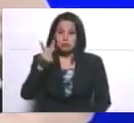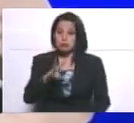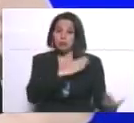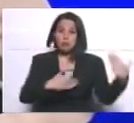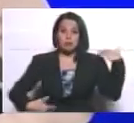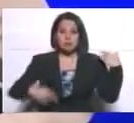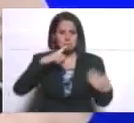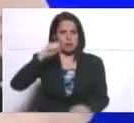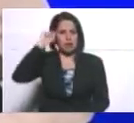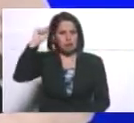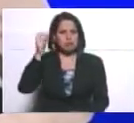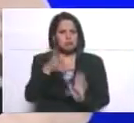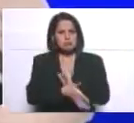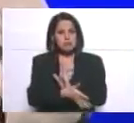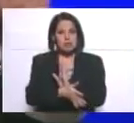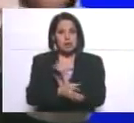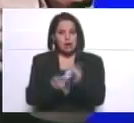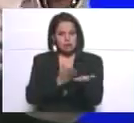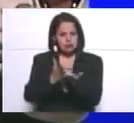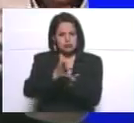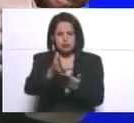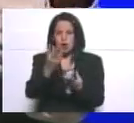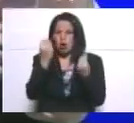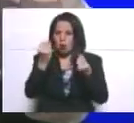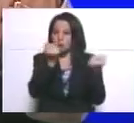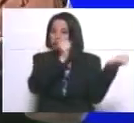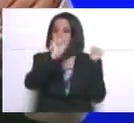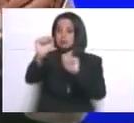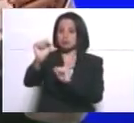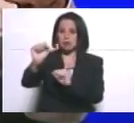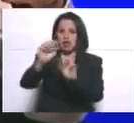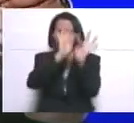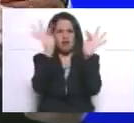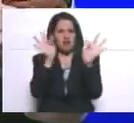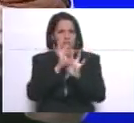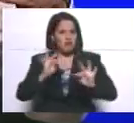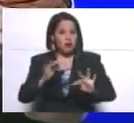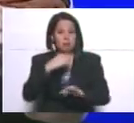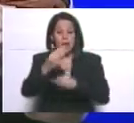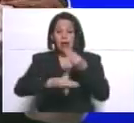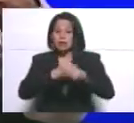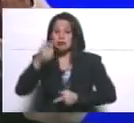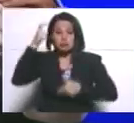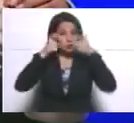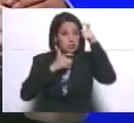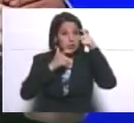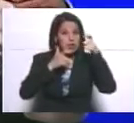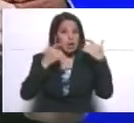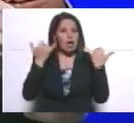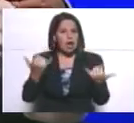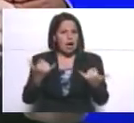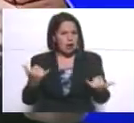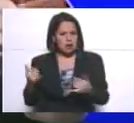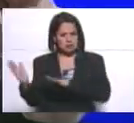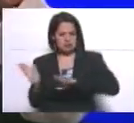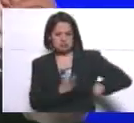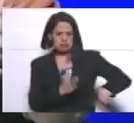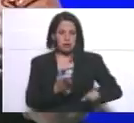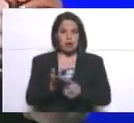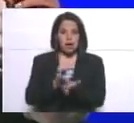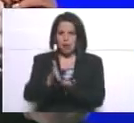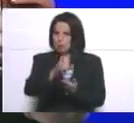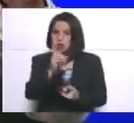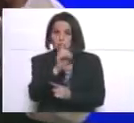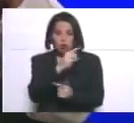Maduro, estamos en la ruta de defender el modelo que edificó el comandante Chávez. No nos estamos apartando del camino. Hay un